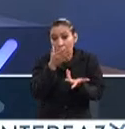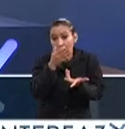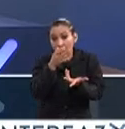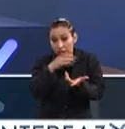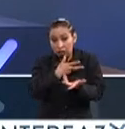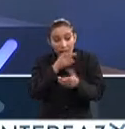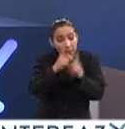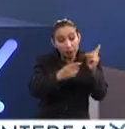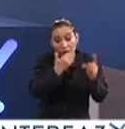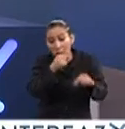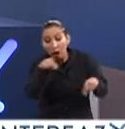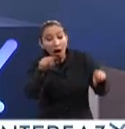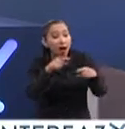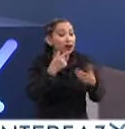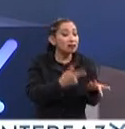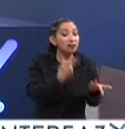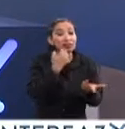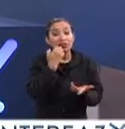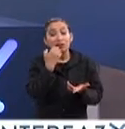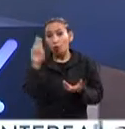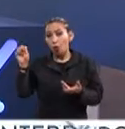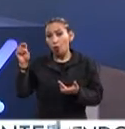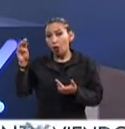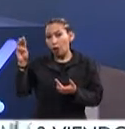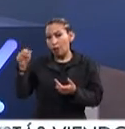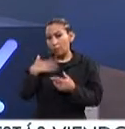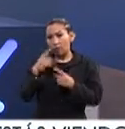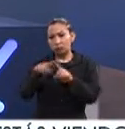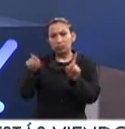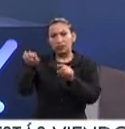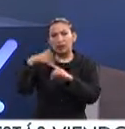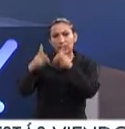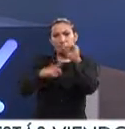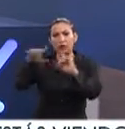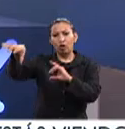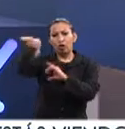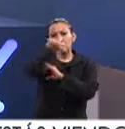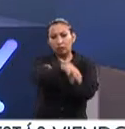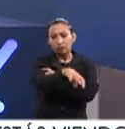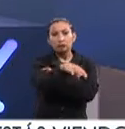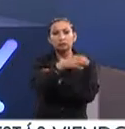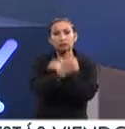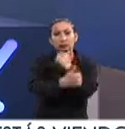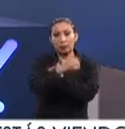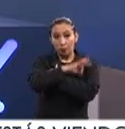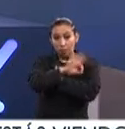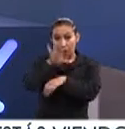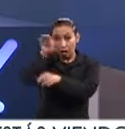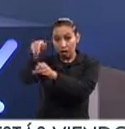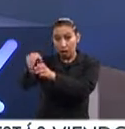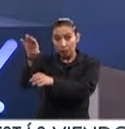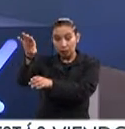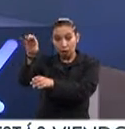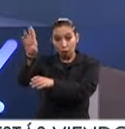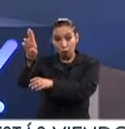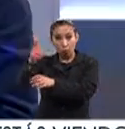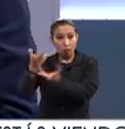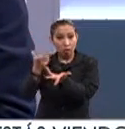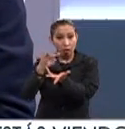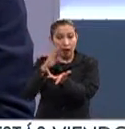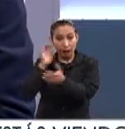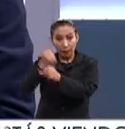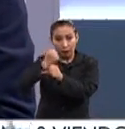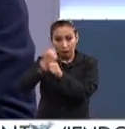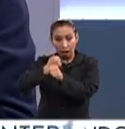cuenta con ese deporte, porque sabemos que la UNAM en CEU tiene muchísimas variantes, son muy competitivos. Puede irse a estudiar a CEU. Sí, puede irse,